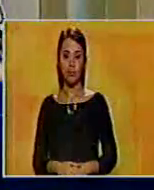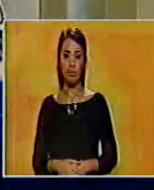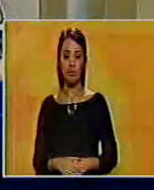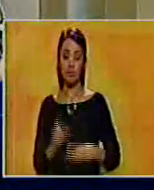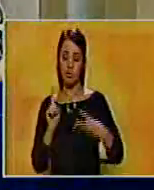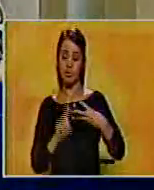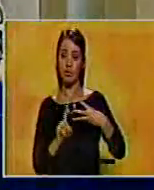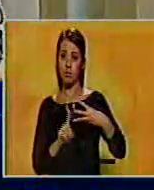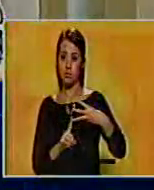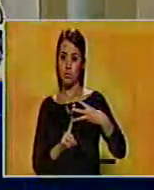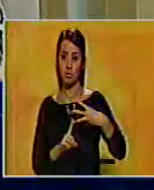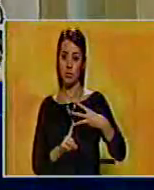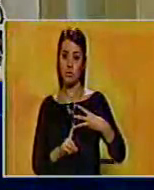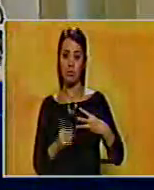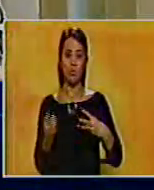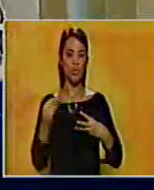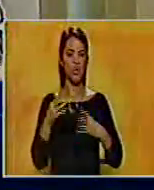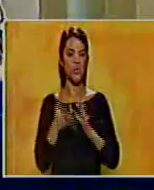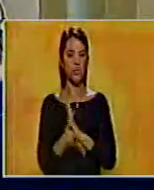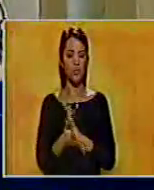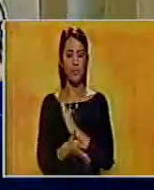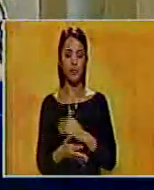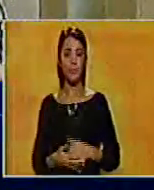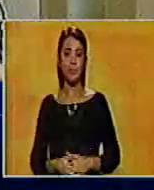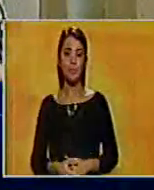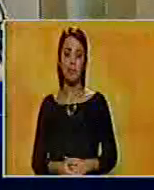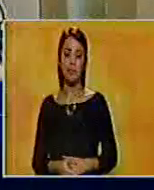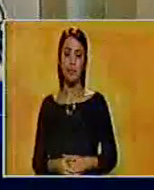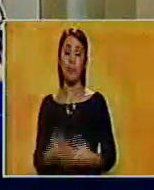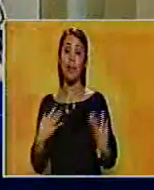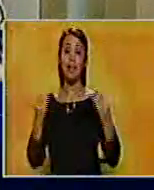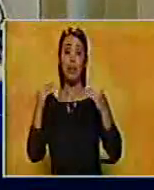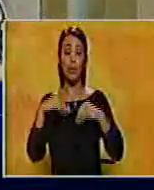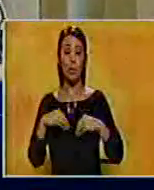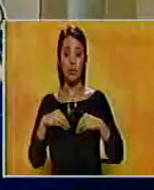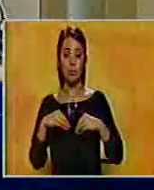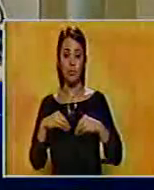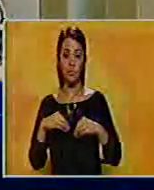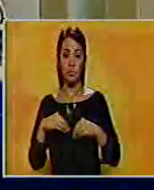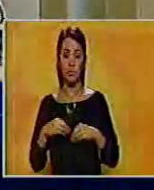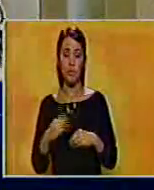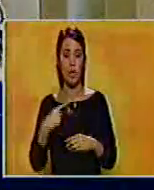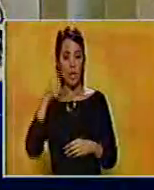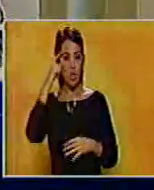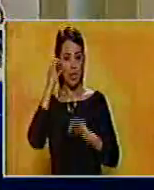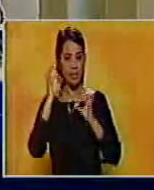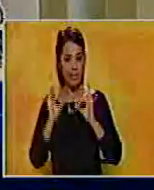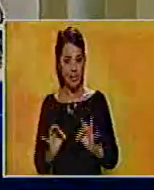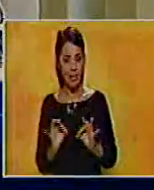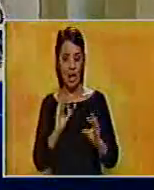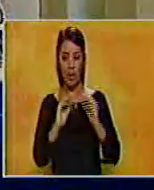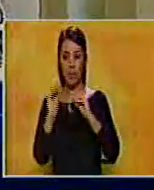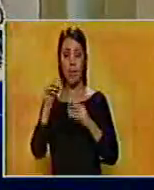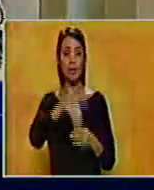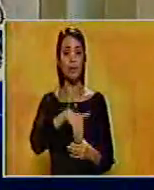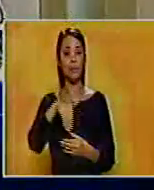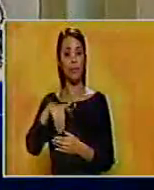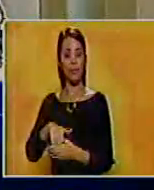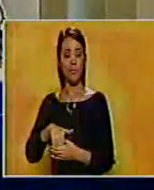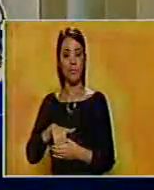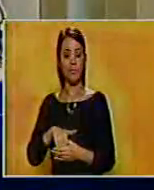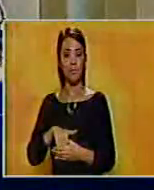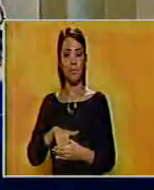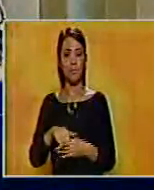En tercer lugar, se incluye en este acuerdo que a la fecha de la convocatoria a las elecciones, los